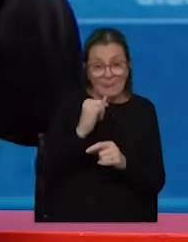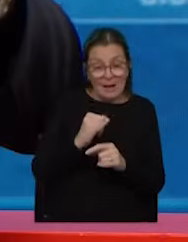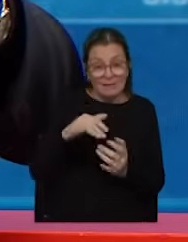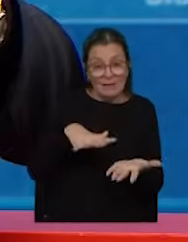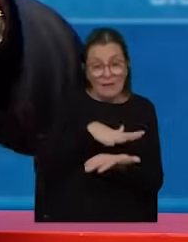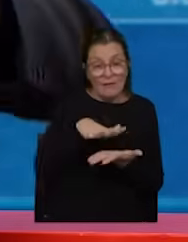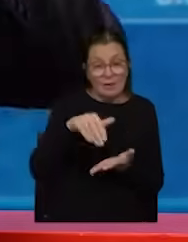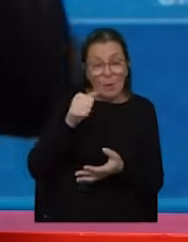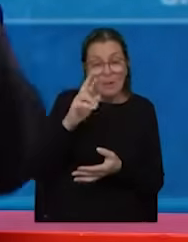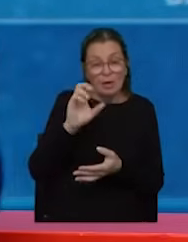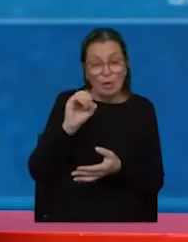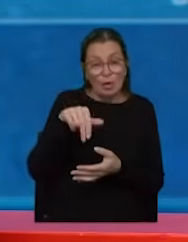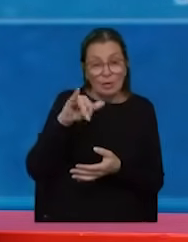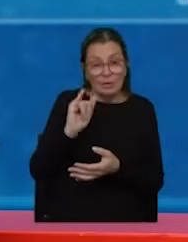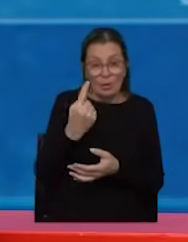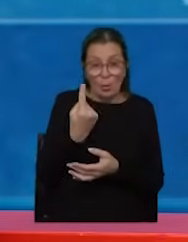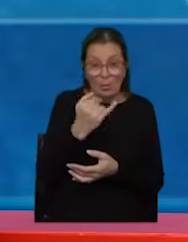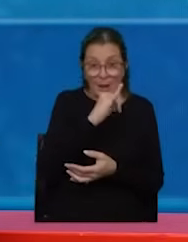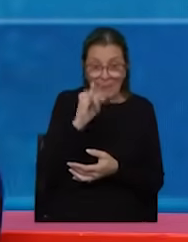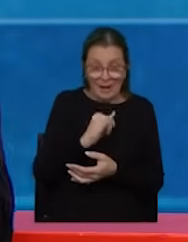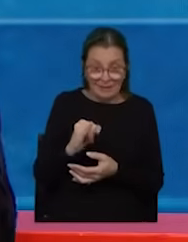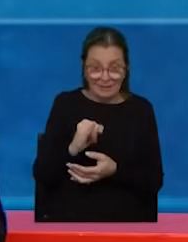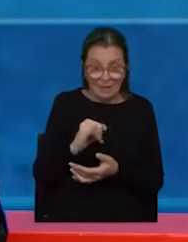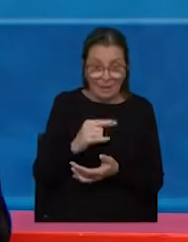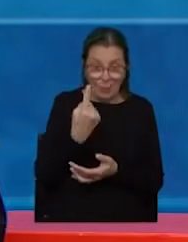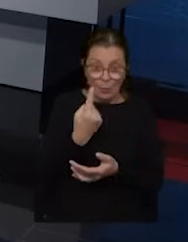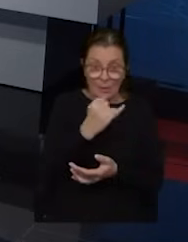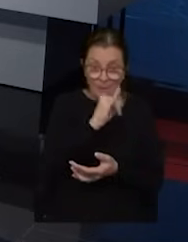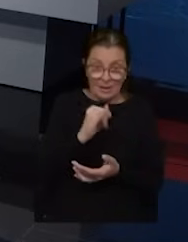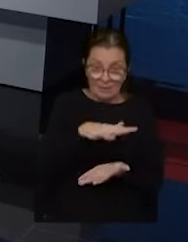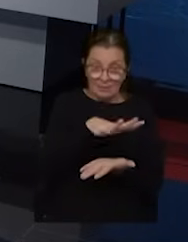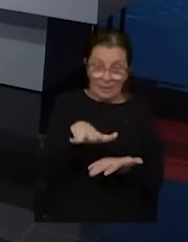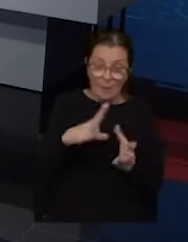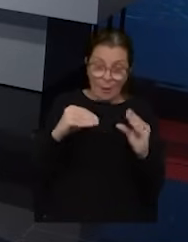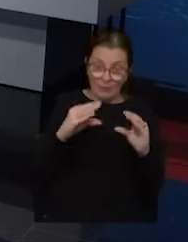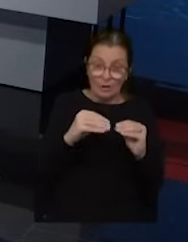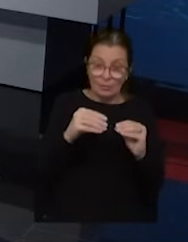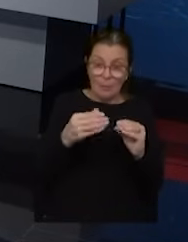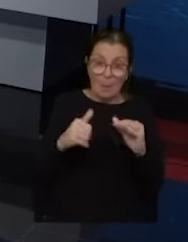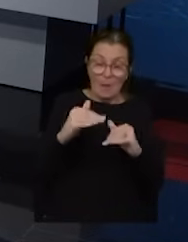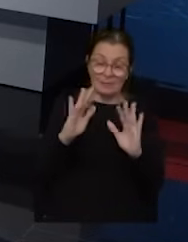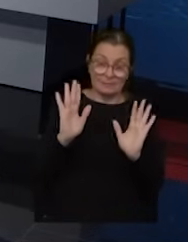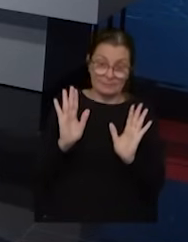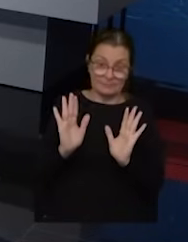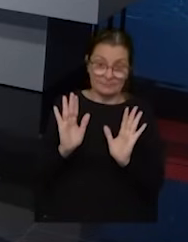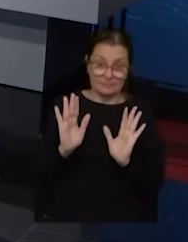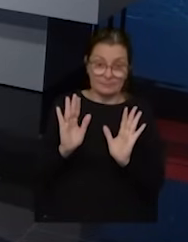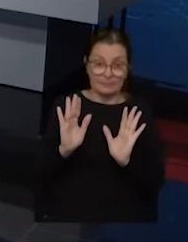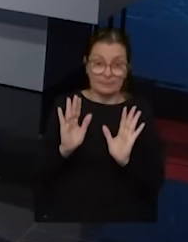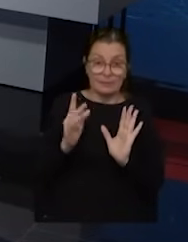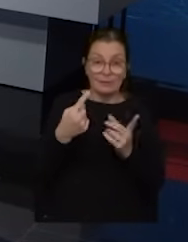barrio Marconi después de muchos años hizo una plaza o sea una plaza estamos hablando de eso no no no mucho más que eso Entonces